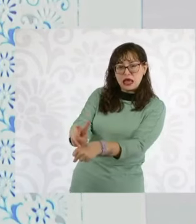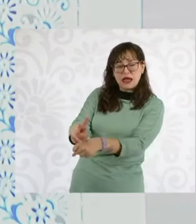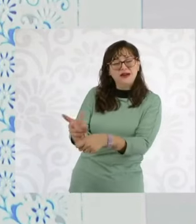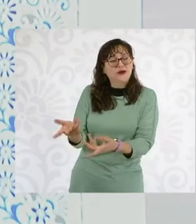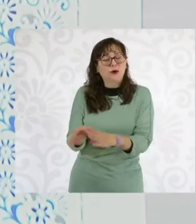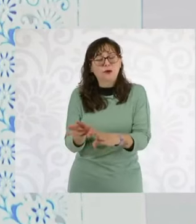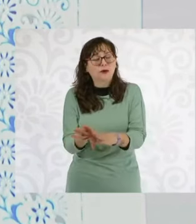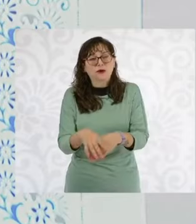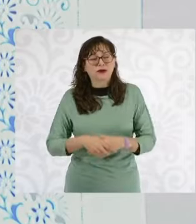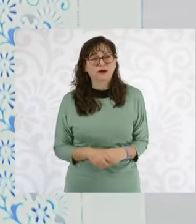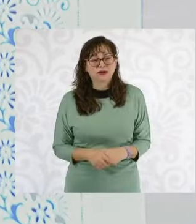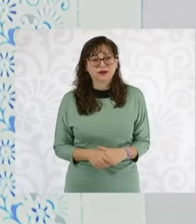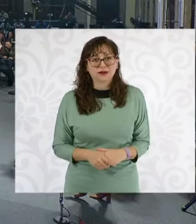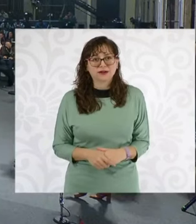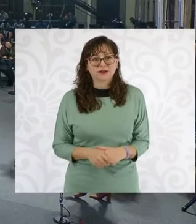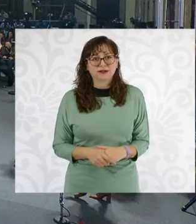INAI?